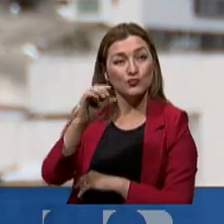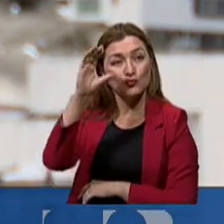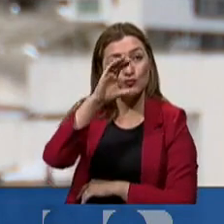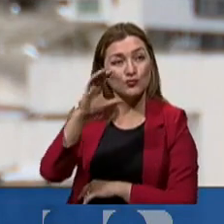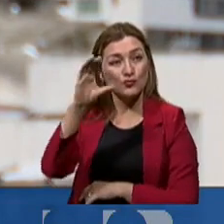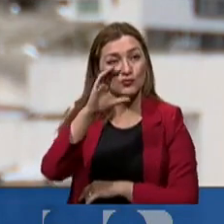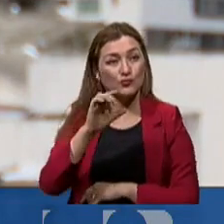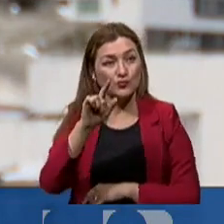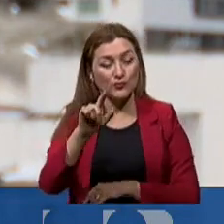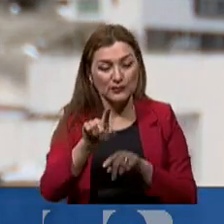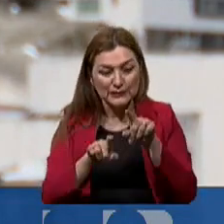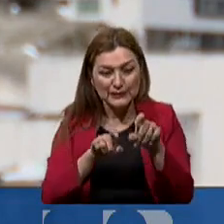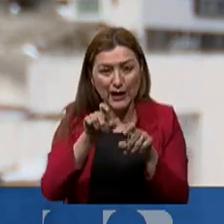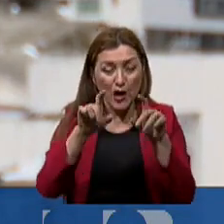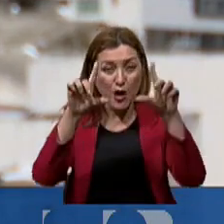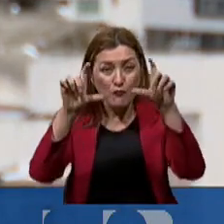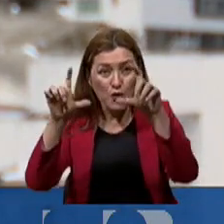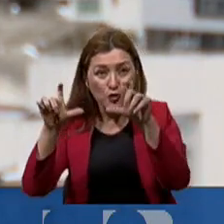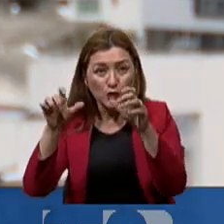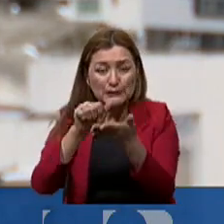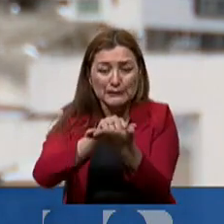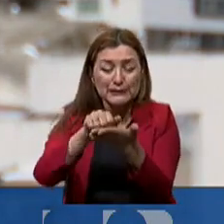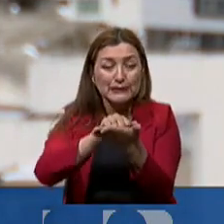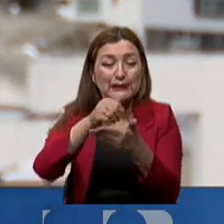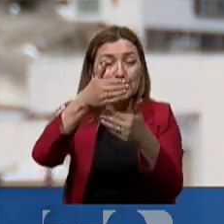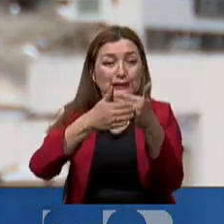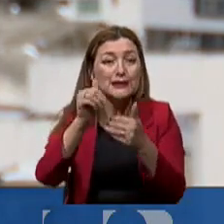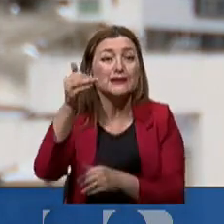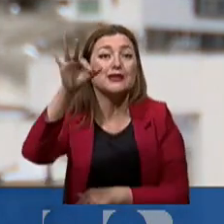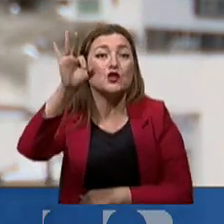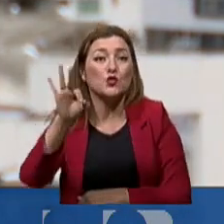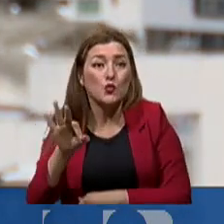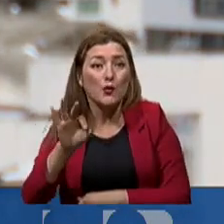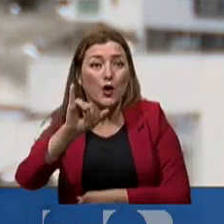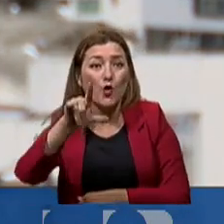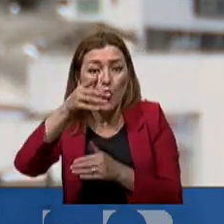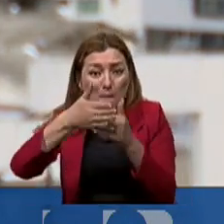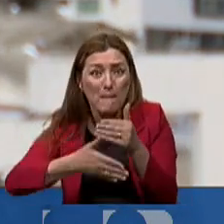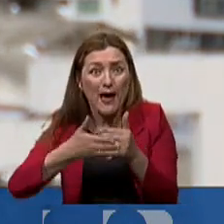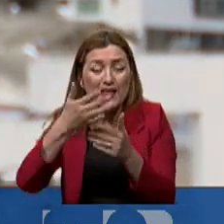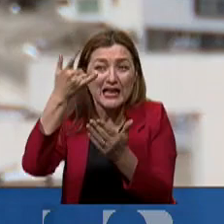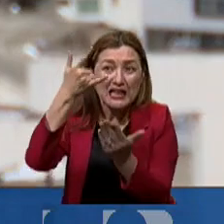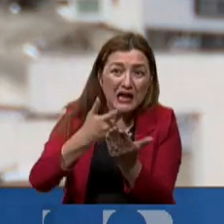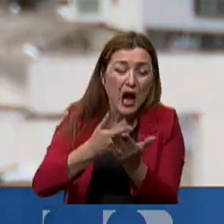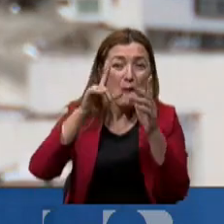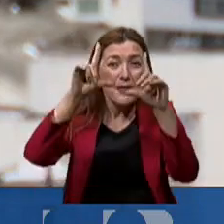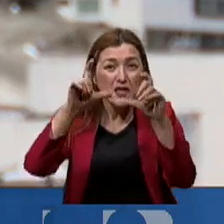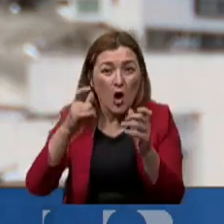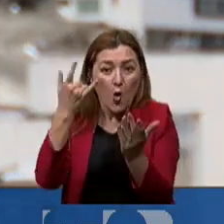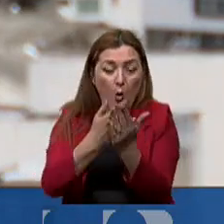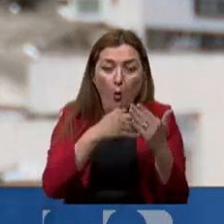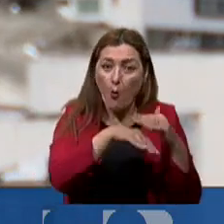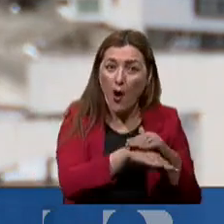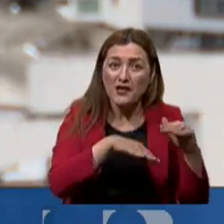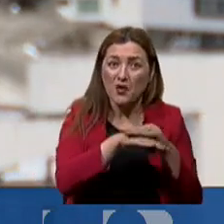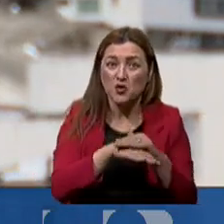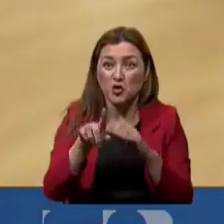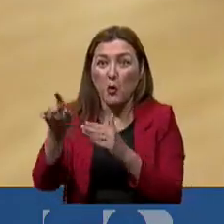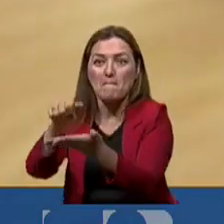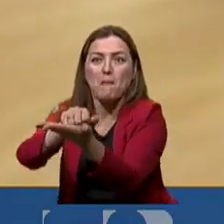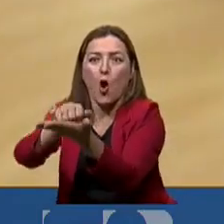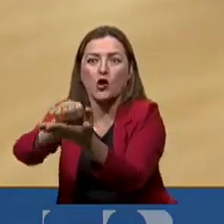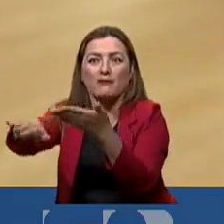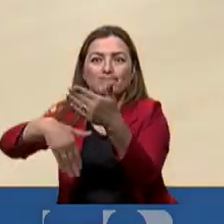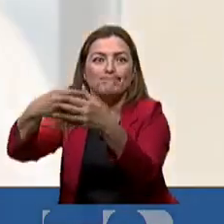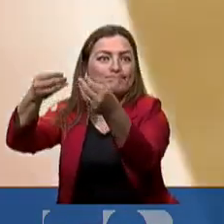Google anuncia que borrará su archivo de álbumes y que tienen hasta el 19 de julio para descargar los videos y las fotos, o si no, lo perderán